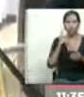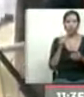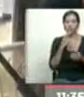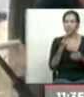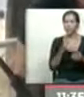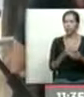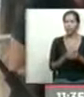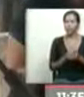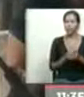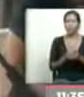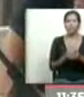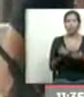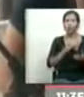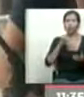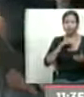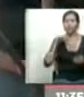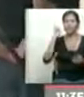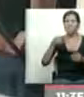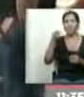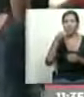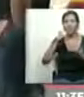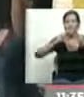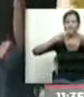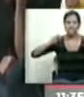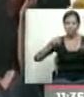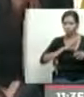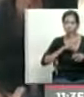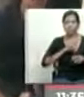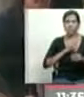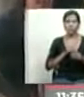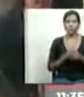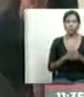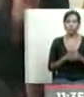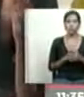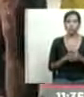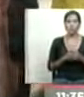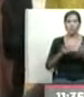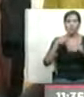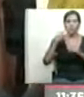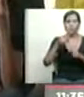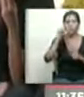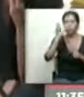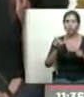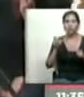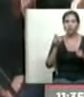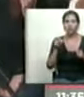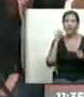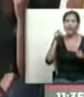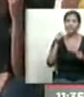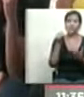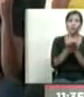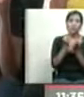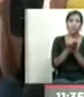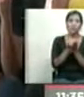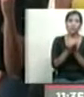yo, nosotros también estamos buscando investigar por nuestra parte. Y después en otra dijo, ahí está la prueba, ¿eh?